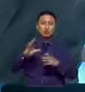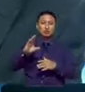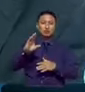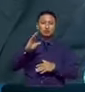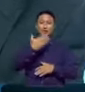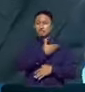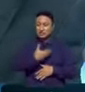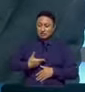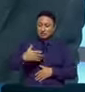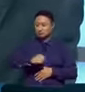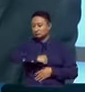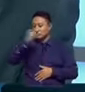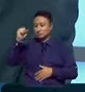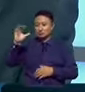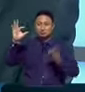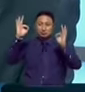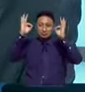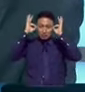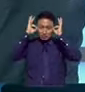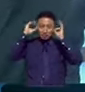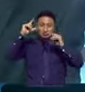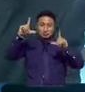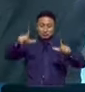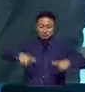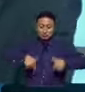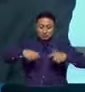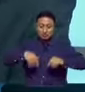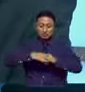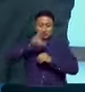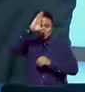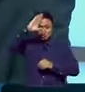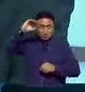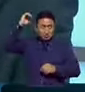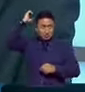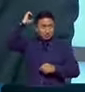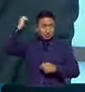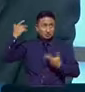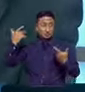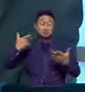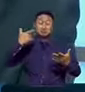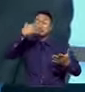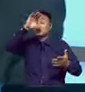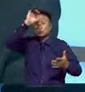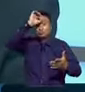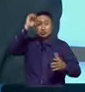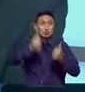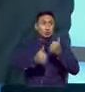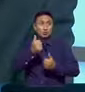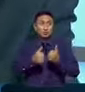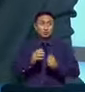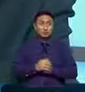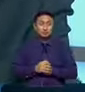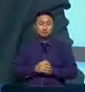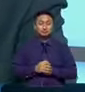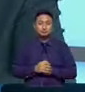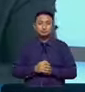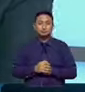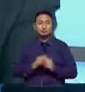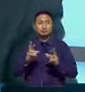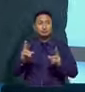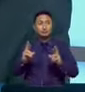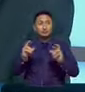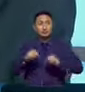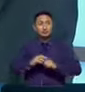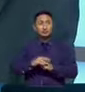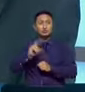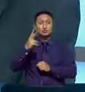sea Lasso, sea Lenín Moreno o sea Cintia, digamos, todavía no sabemos exactamente cómo terminaría la segunda vuelta, espero que haya